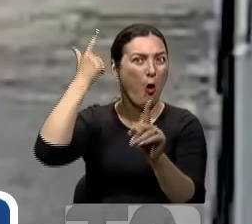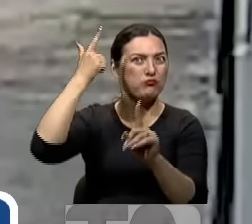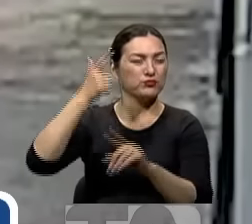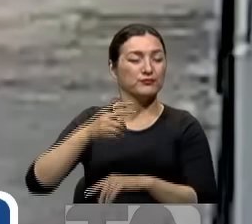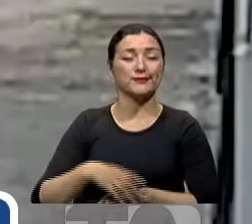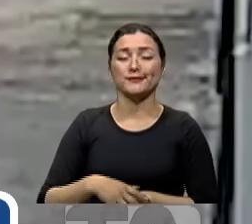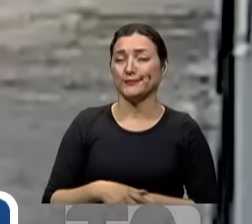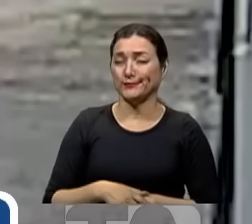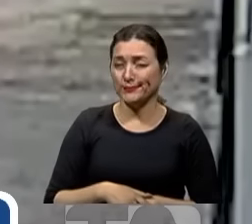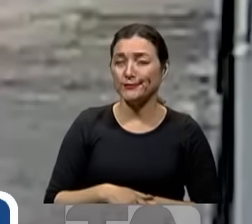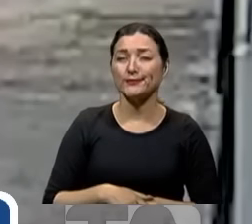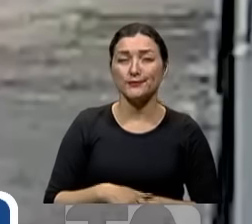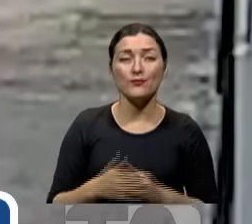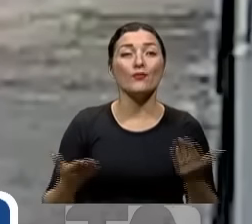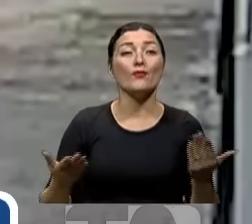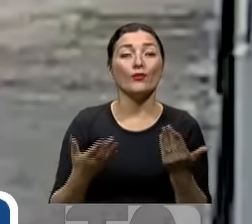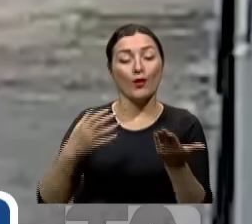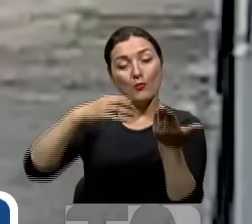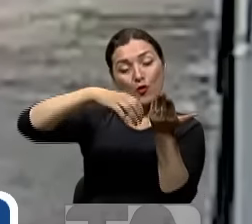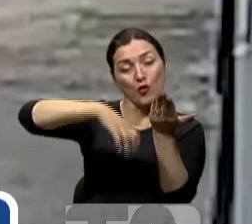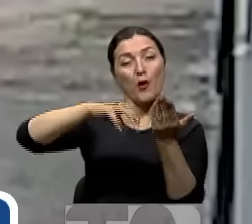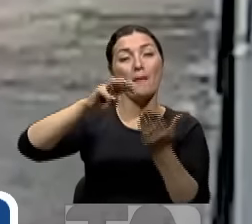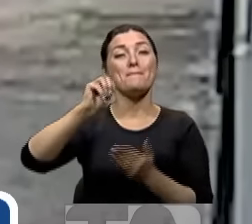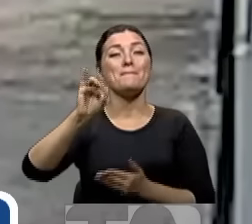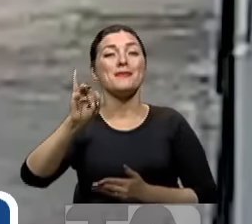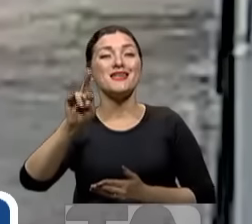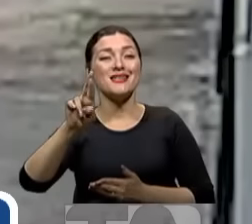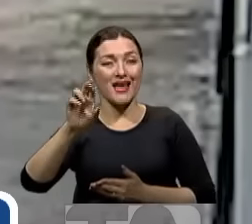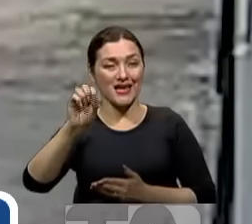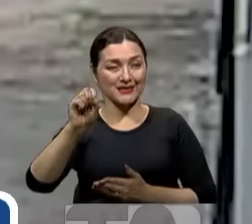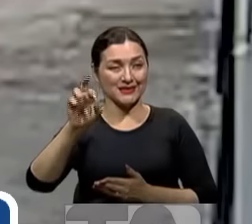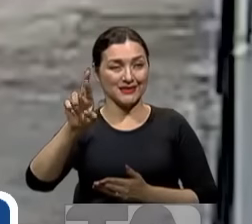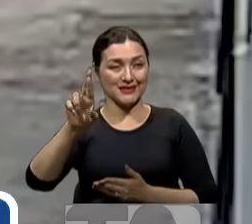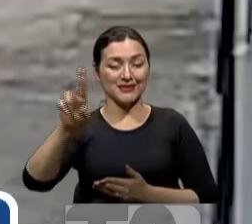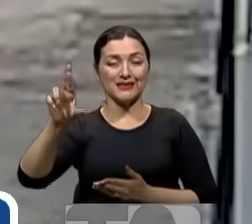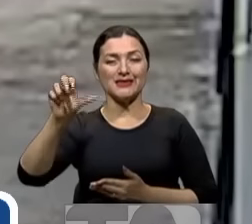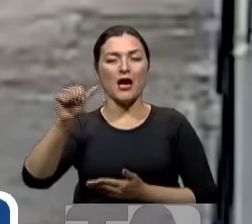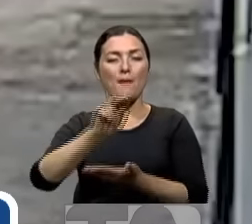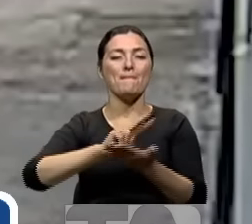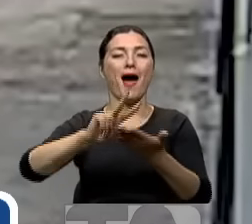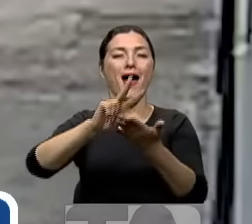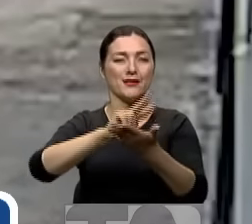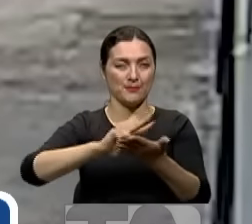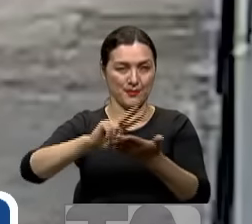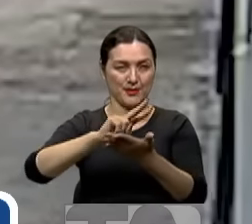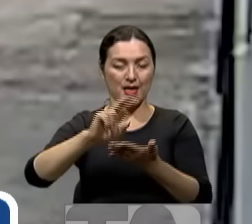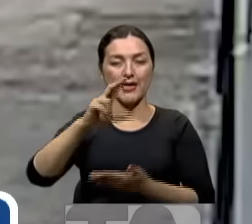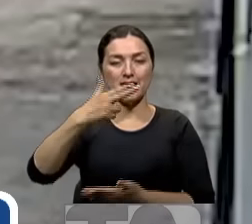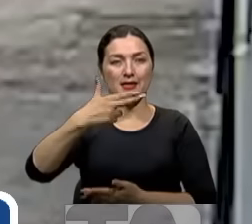Sacapintas dispararon a una mujer en la parroquia Mirasierra, ubicada en el sector del Valle de los Chillos.